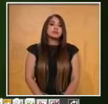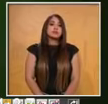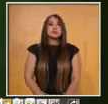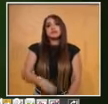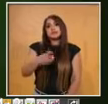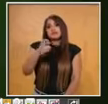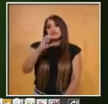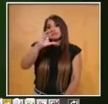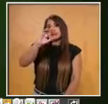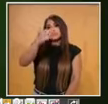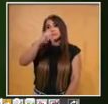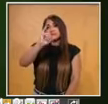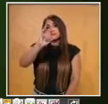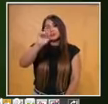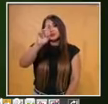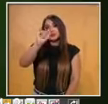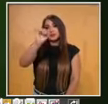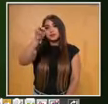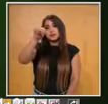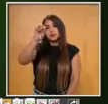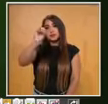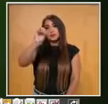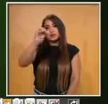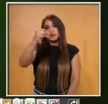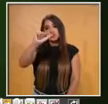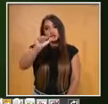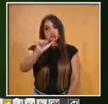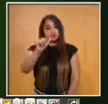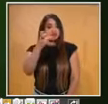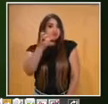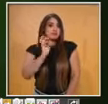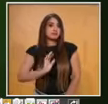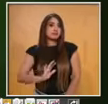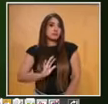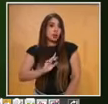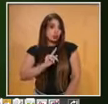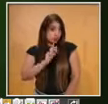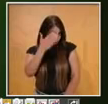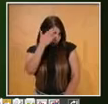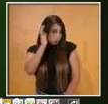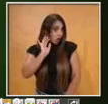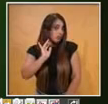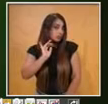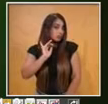chirimoya. ¿Conocías este fruto? Puedes investigar un poco acerca de él.